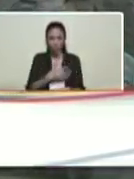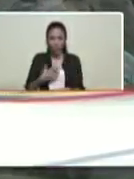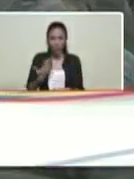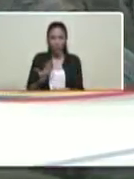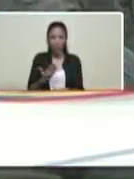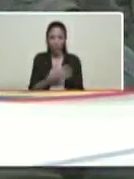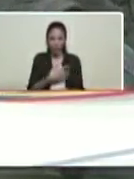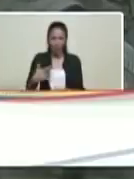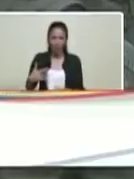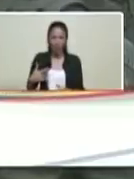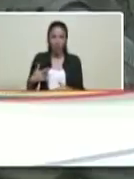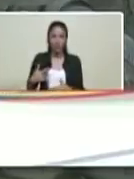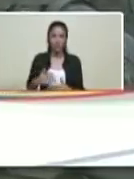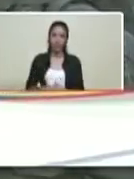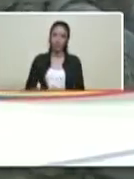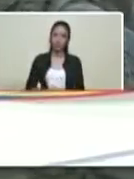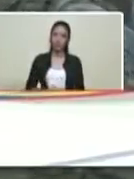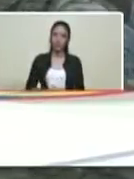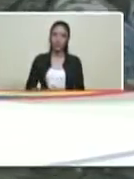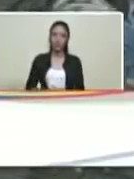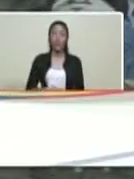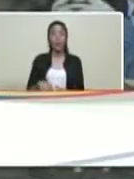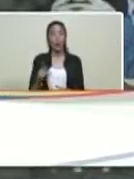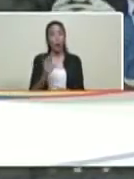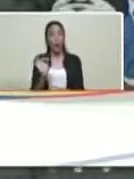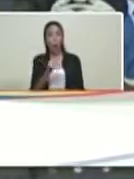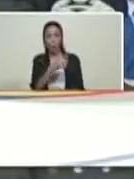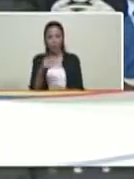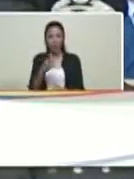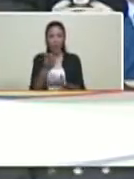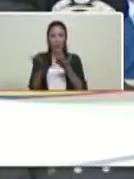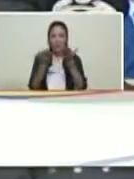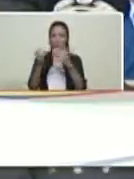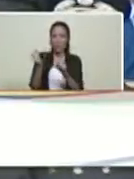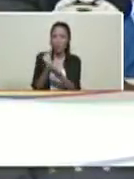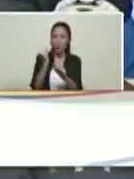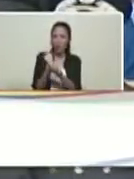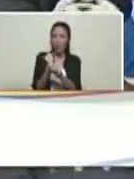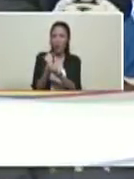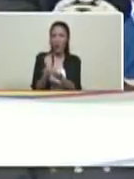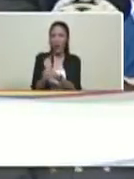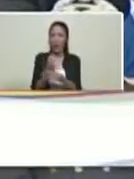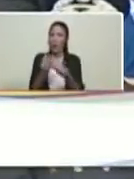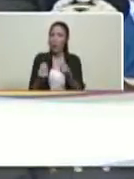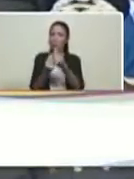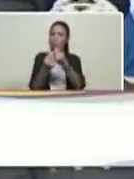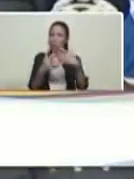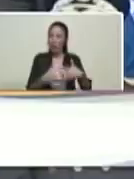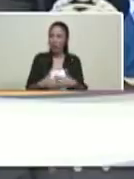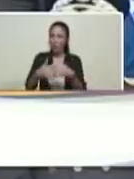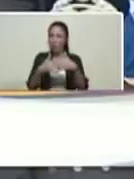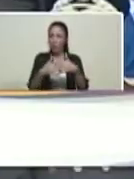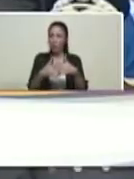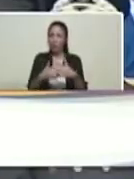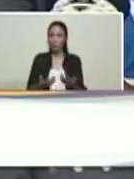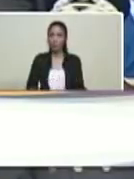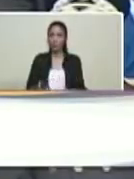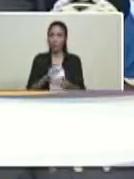es que algunos de ustedes pueden poder ser servicio del imperialismo contra la paz de la república preguntó